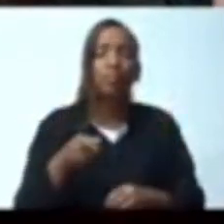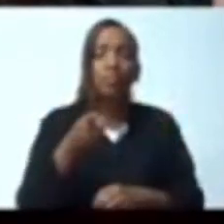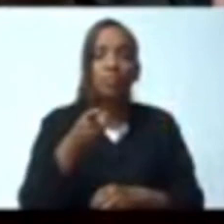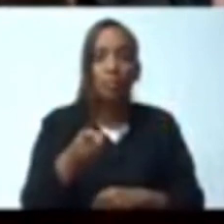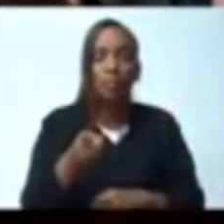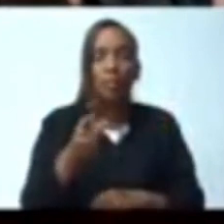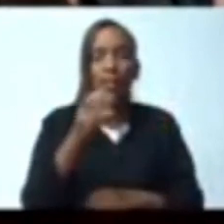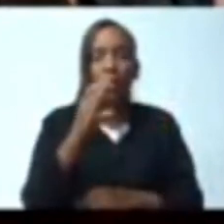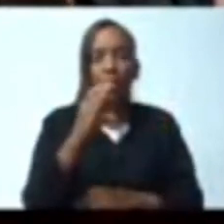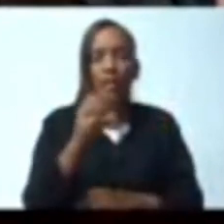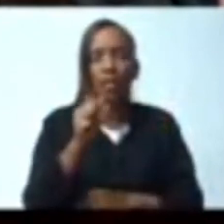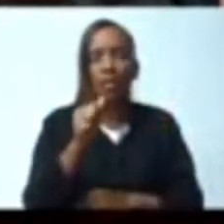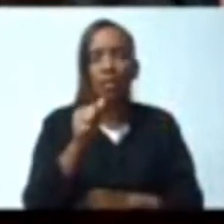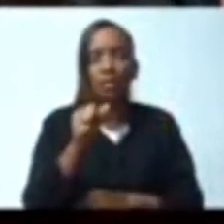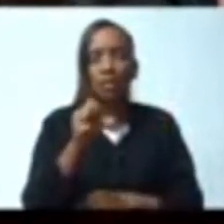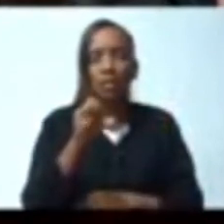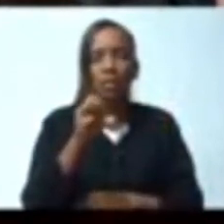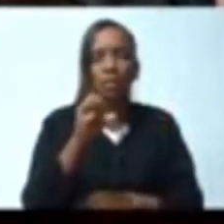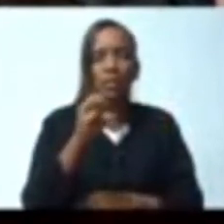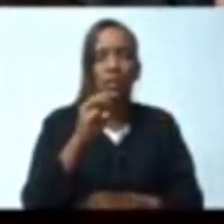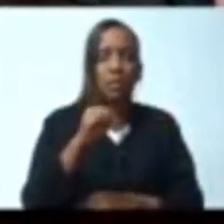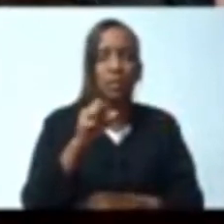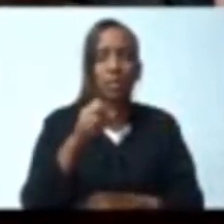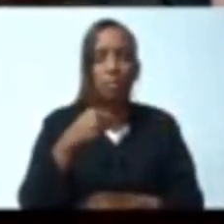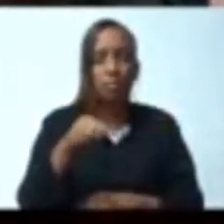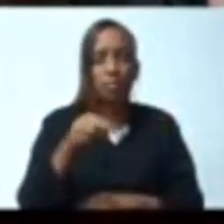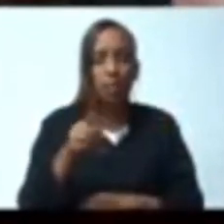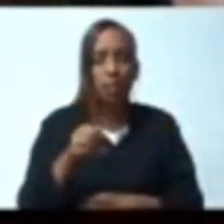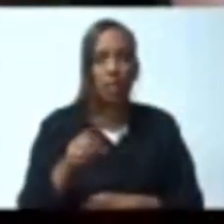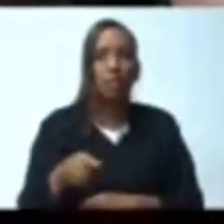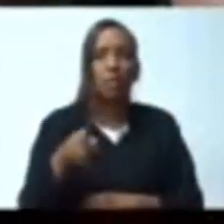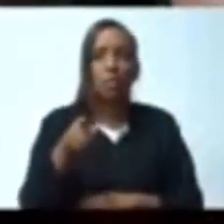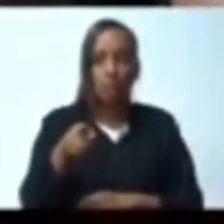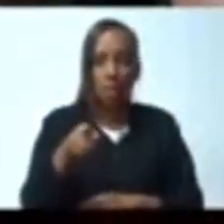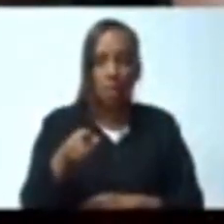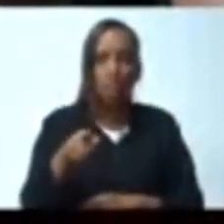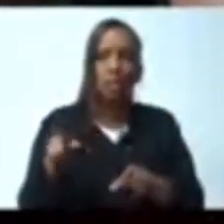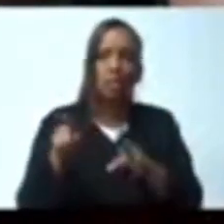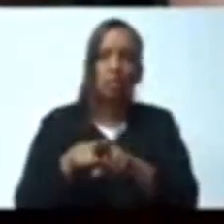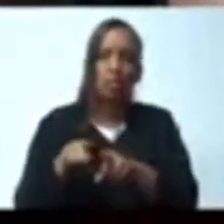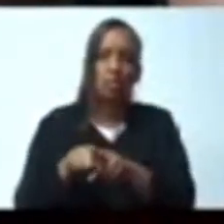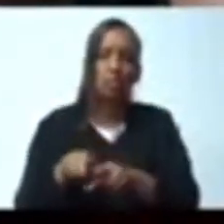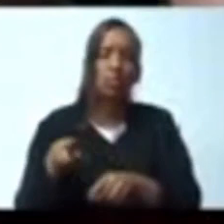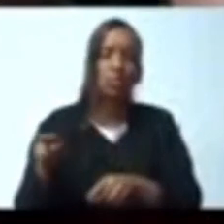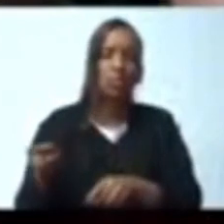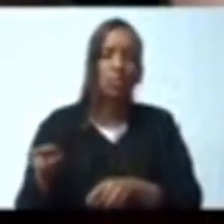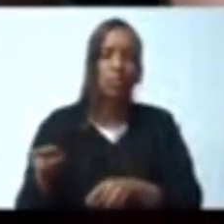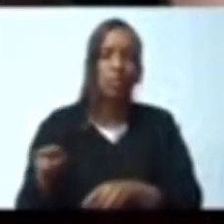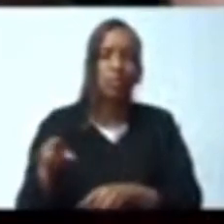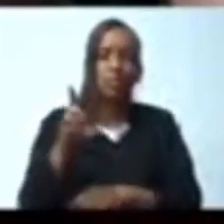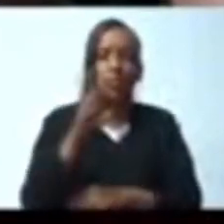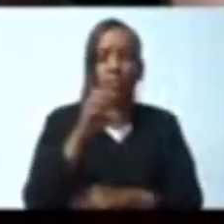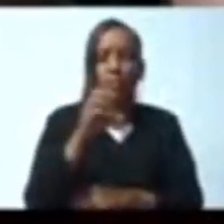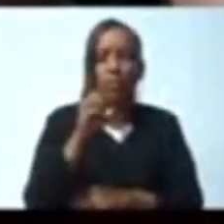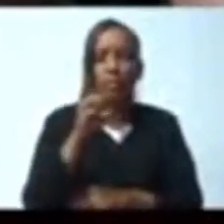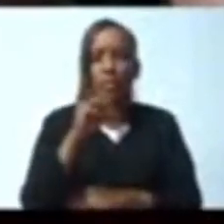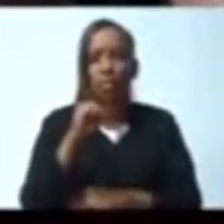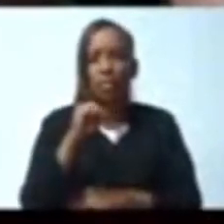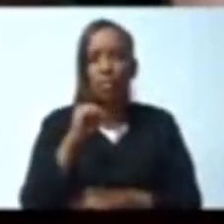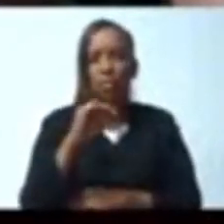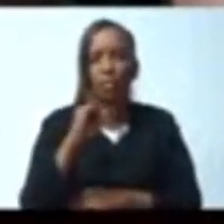del coronel Rafael Tomás Fernández Domínguez, hay que hablar de Ilio Capocci, hay que hablar de